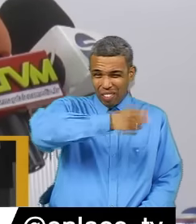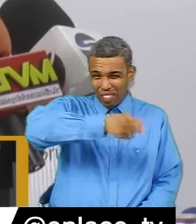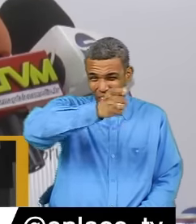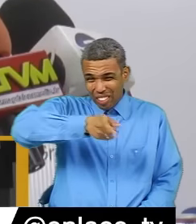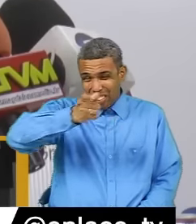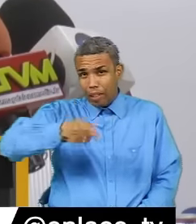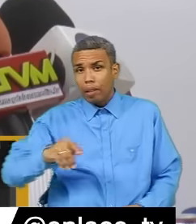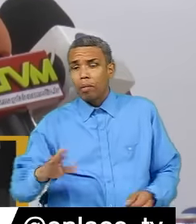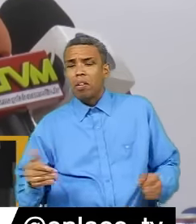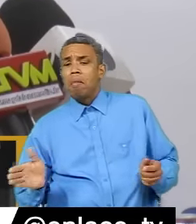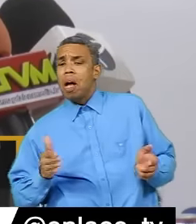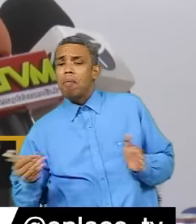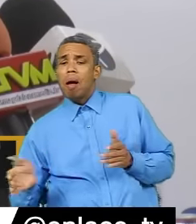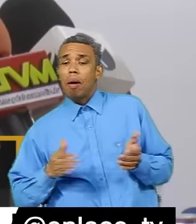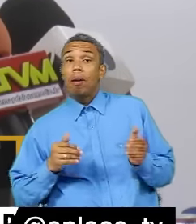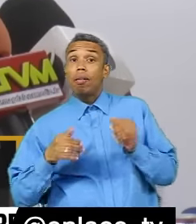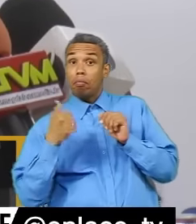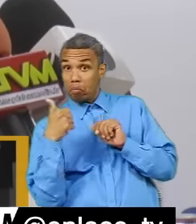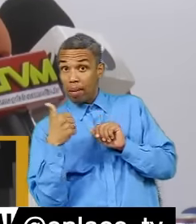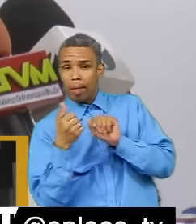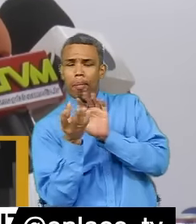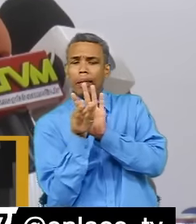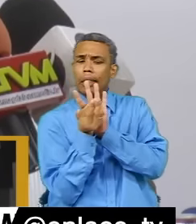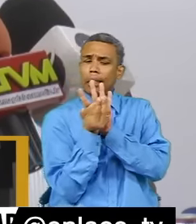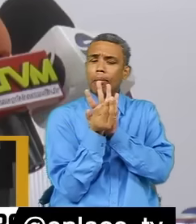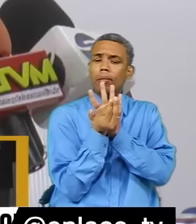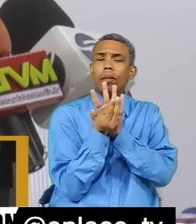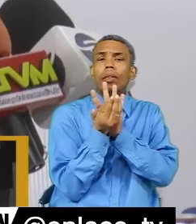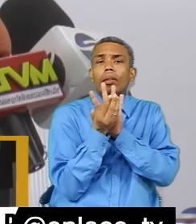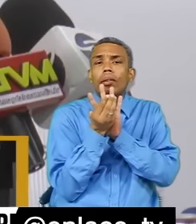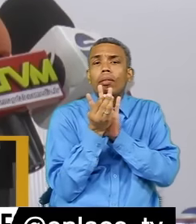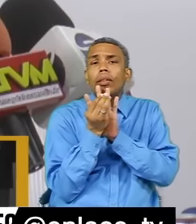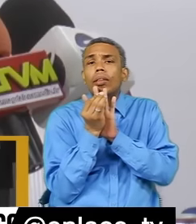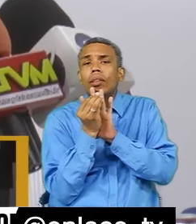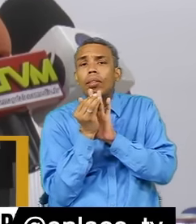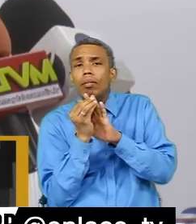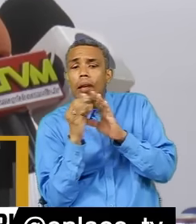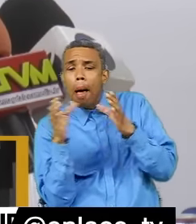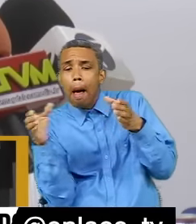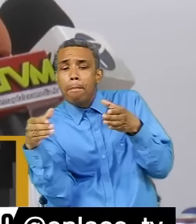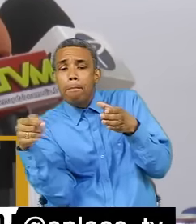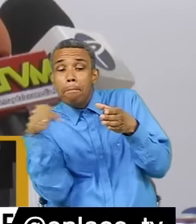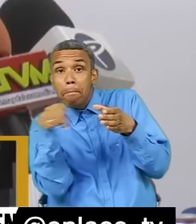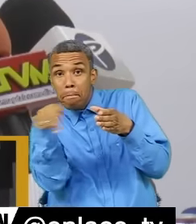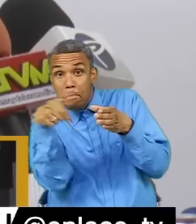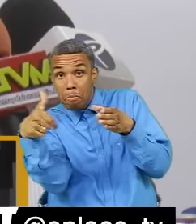posesión en el campo de juego y no gana, hay algo, ¿no?